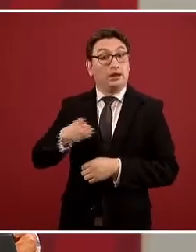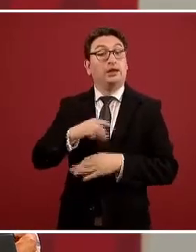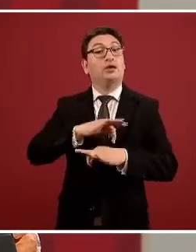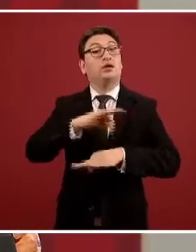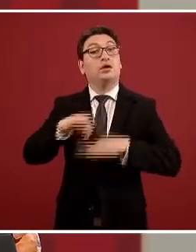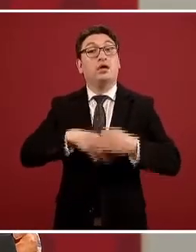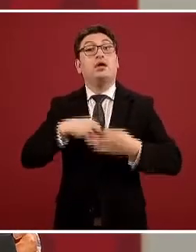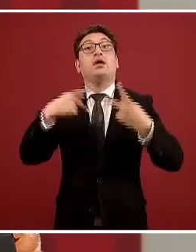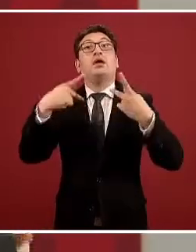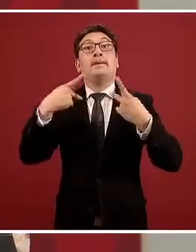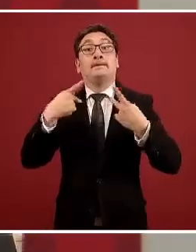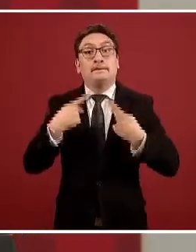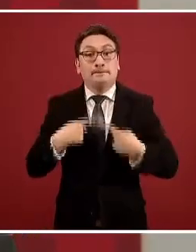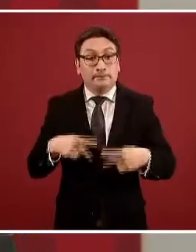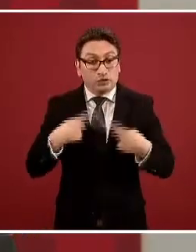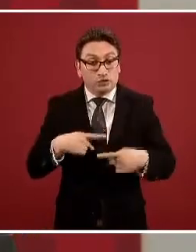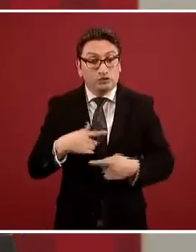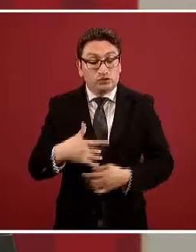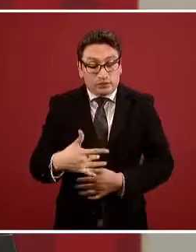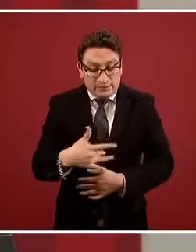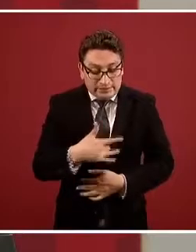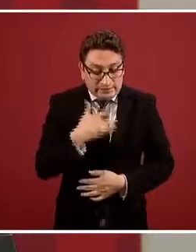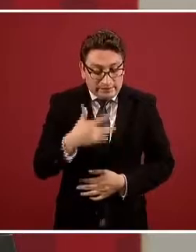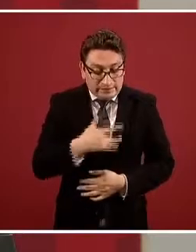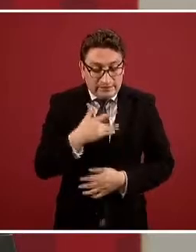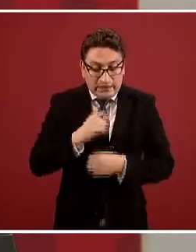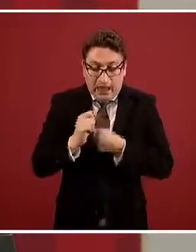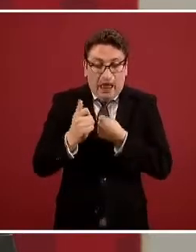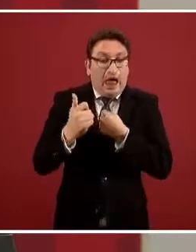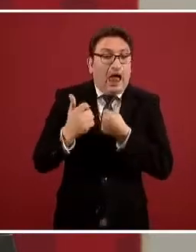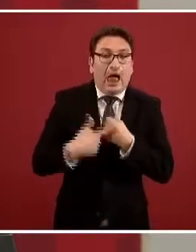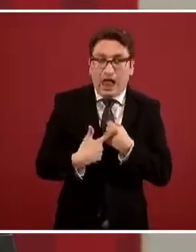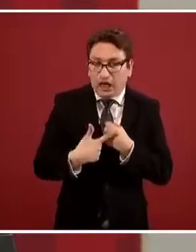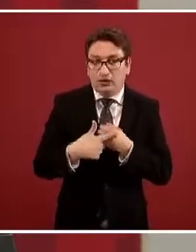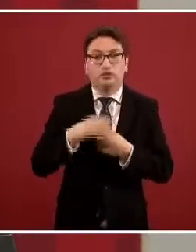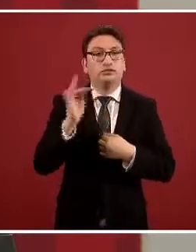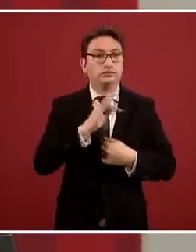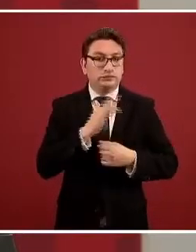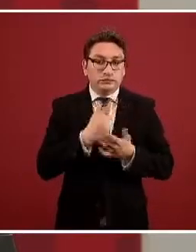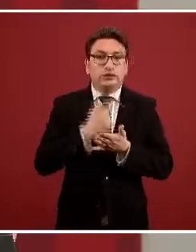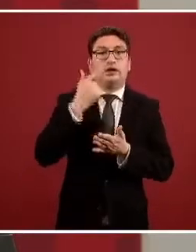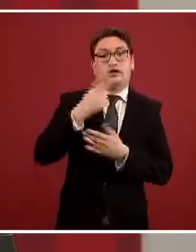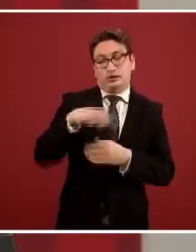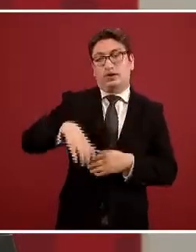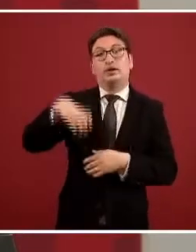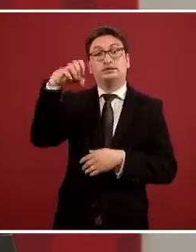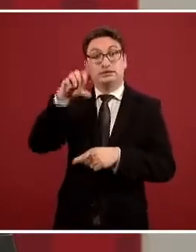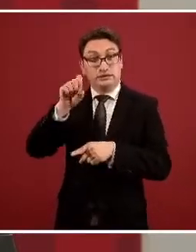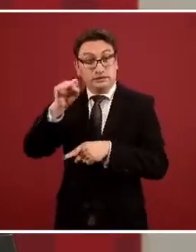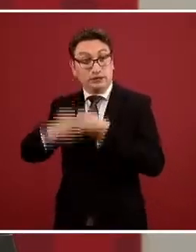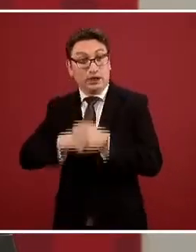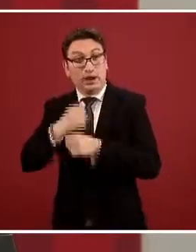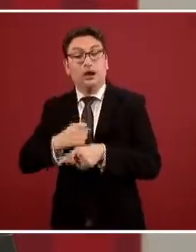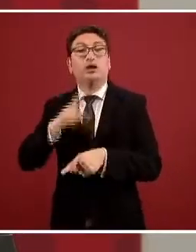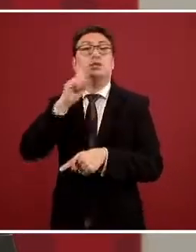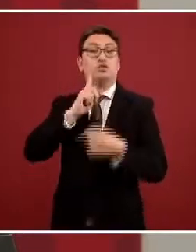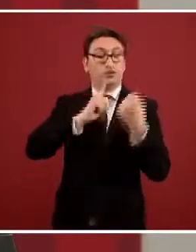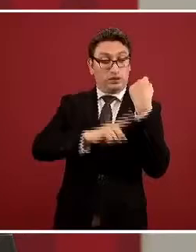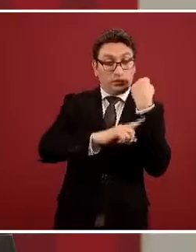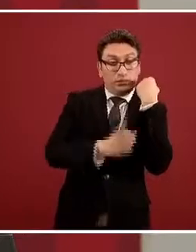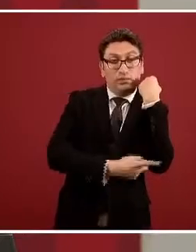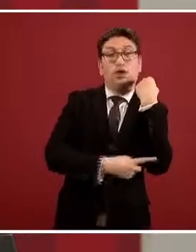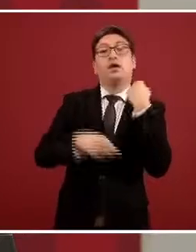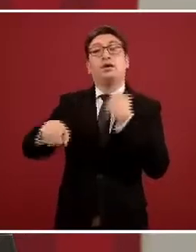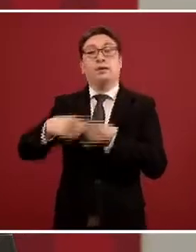que identifiquen que tienen alguno de los determinantes de mayor riesgo, edad mayor de 60, mujer embarazada,